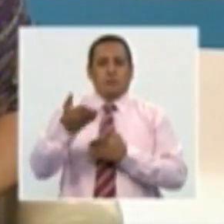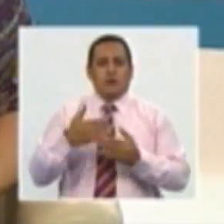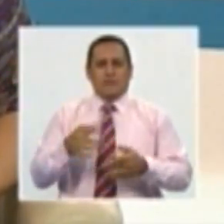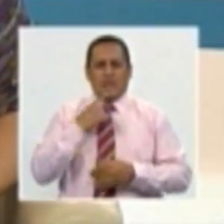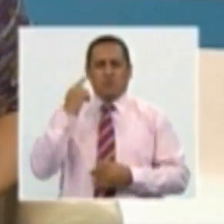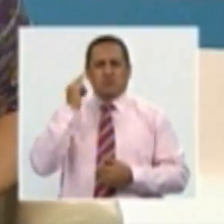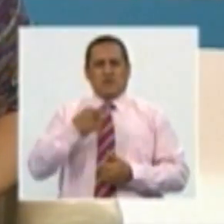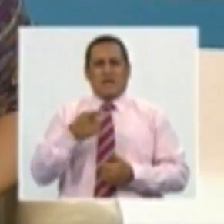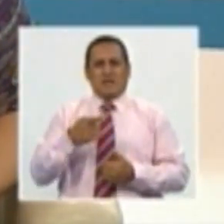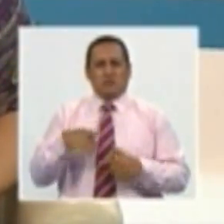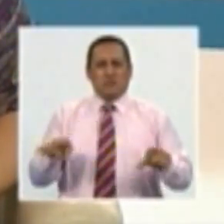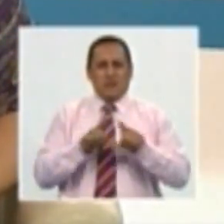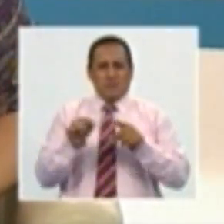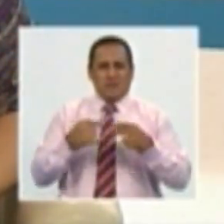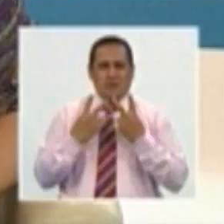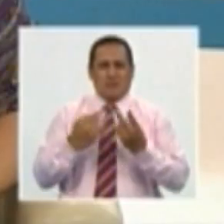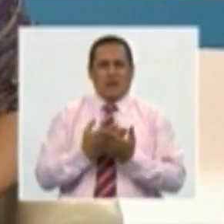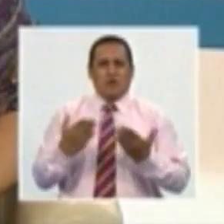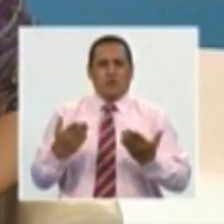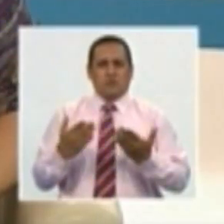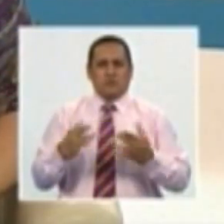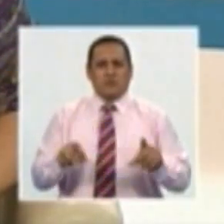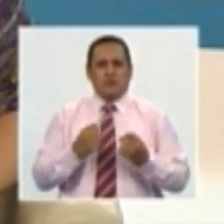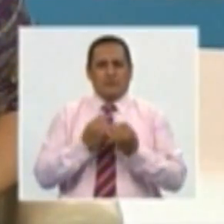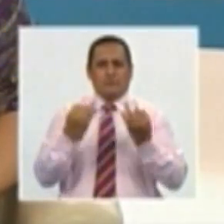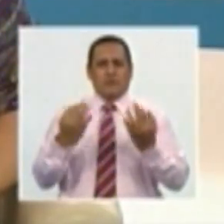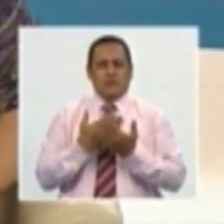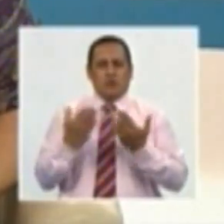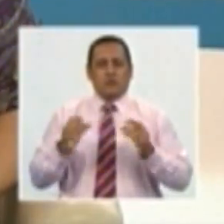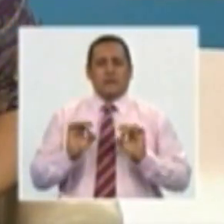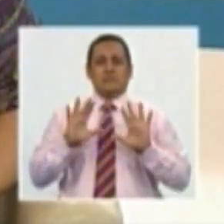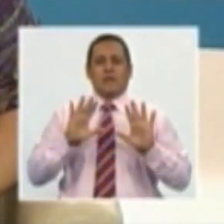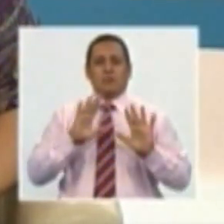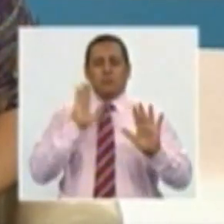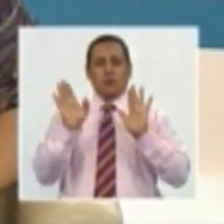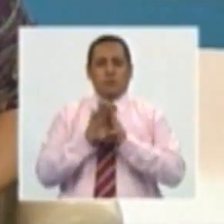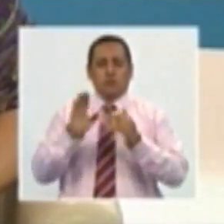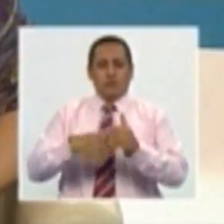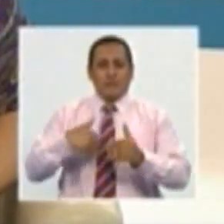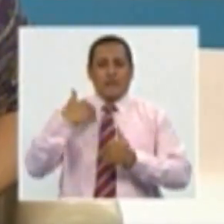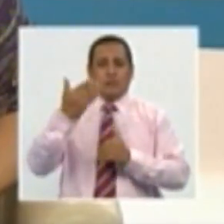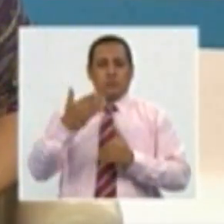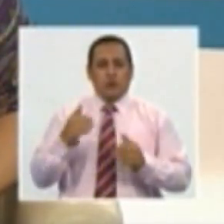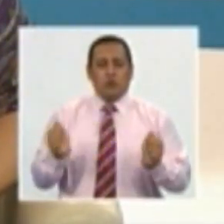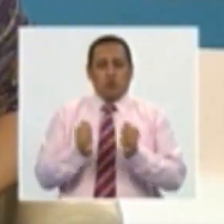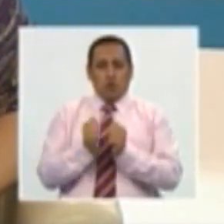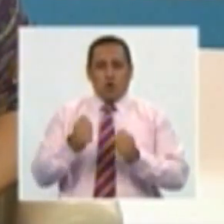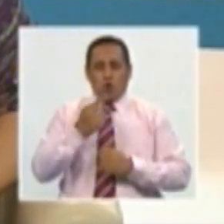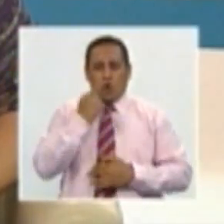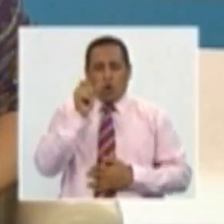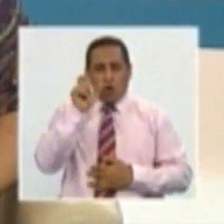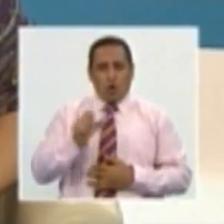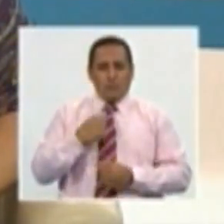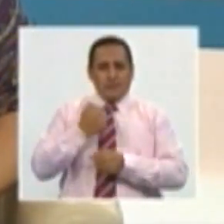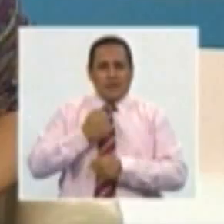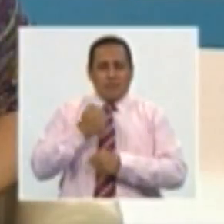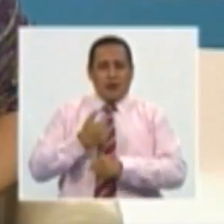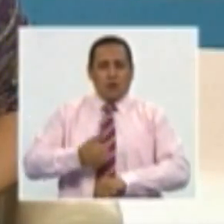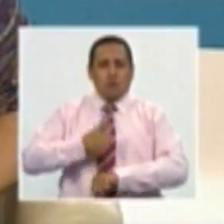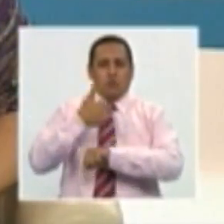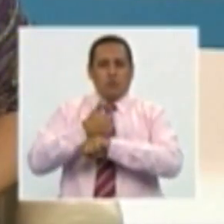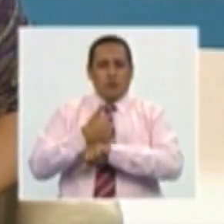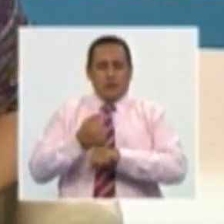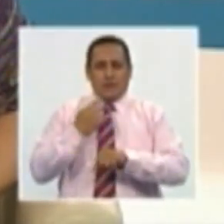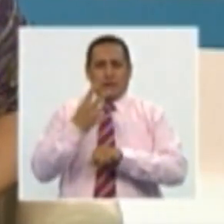estar denunciando y generando pues situaciones que a lo mejor luego incluso con el empleador ya pues se pueden llevar